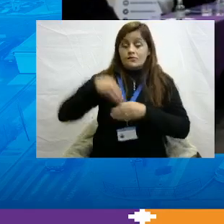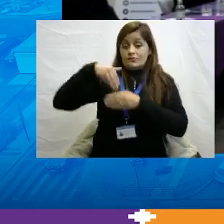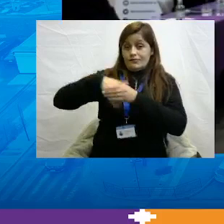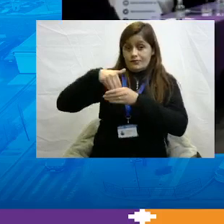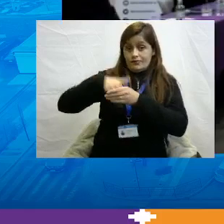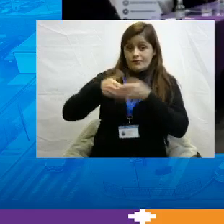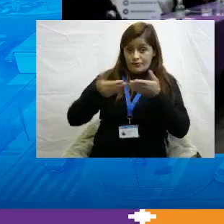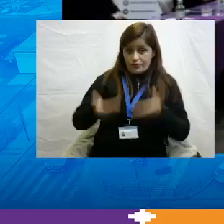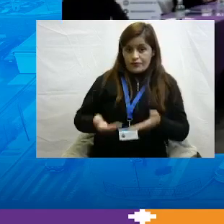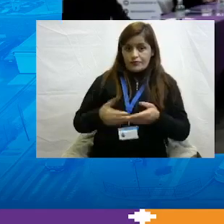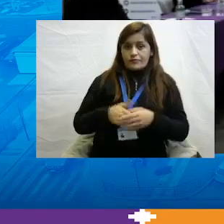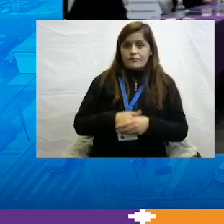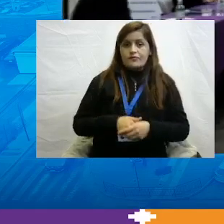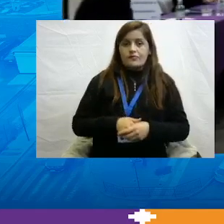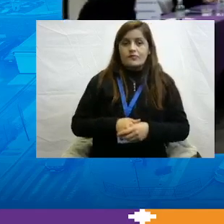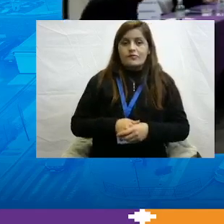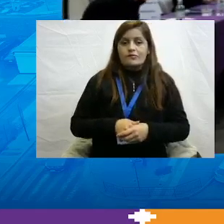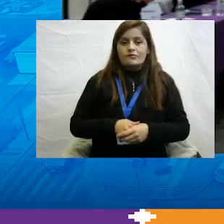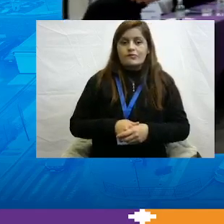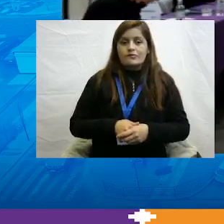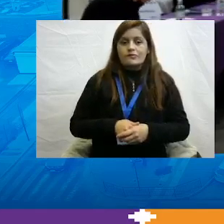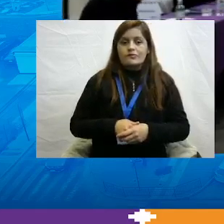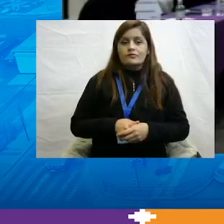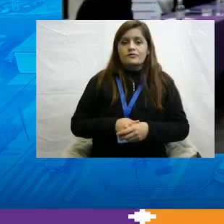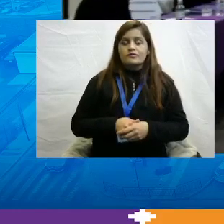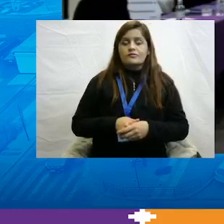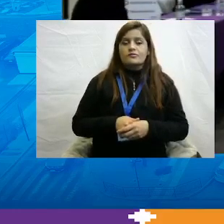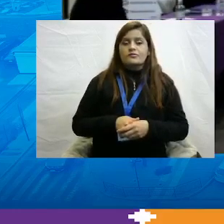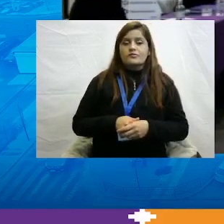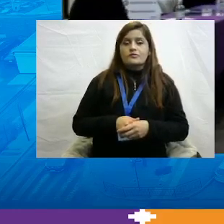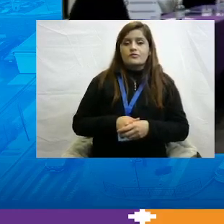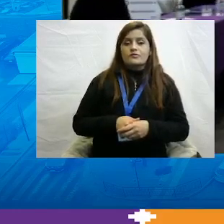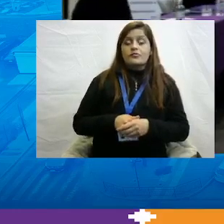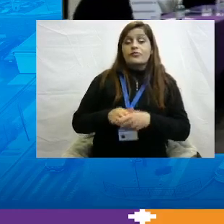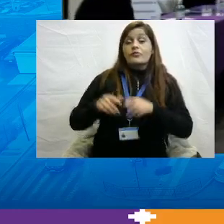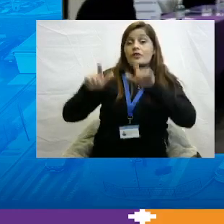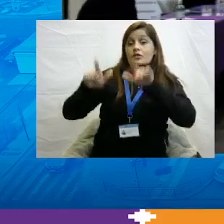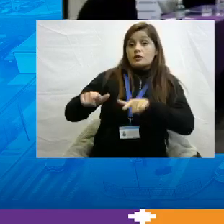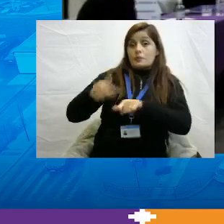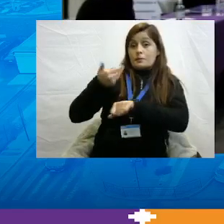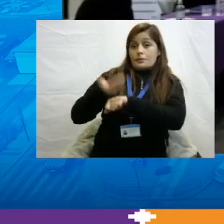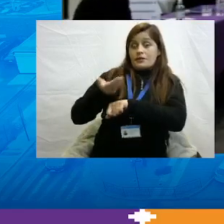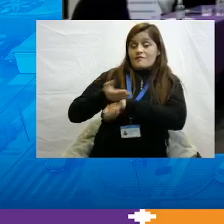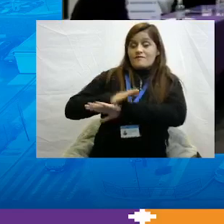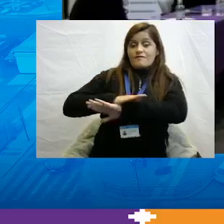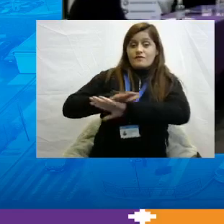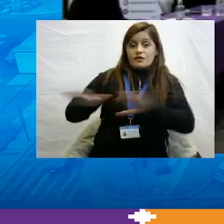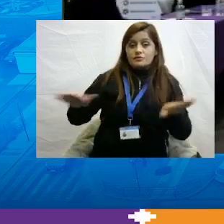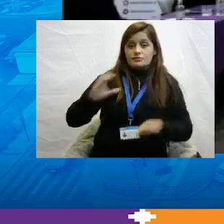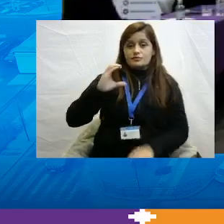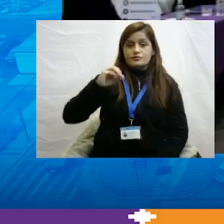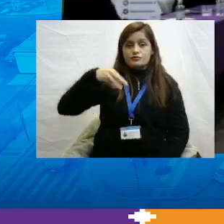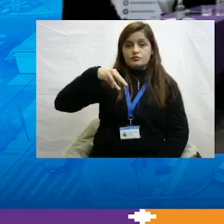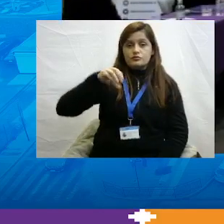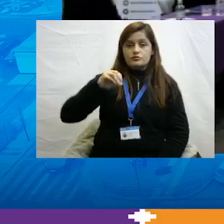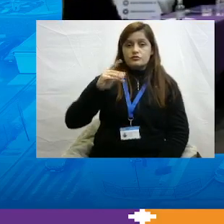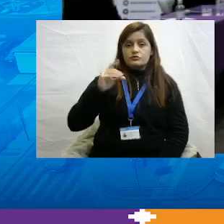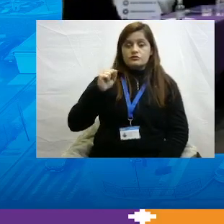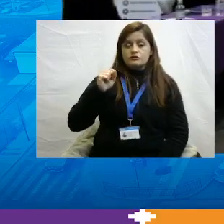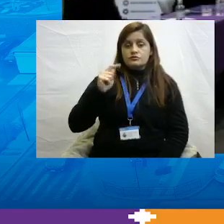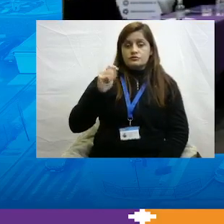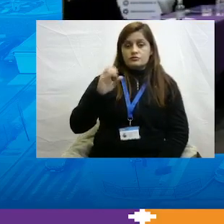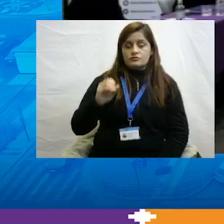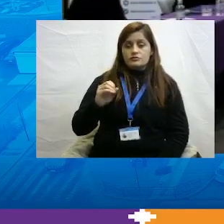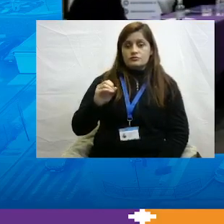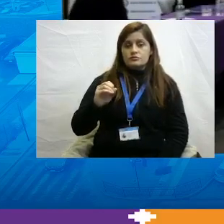Entonces, a la votación respecto a lo planteado por la asesoría jurídica respecto al término del comodato. Señor